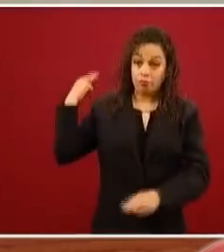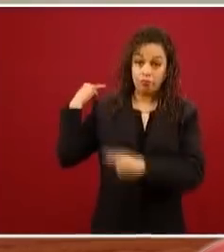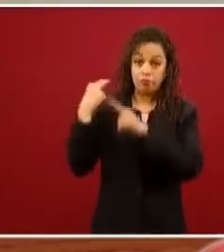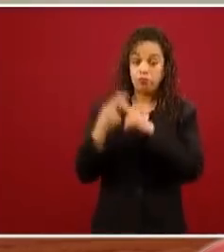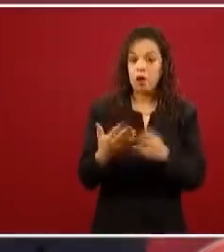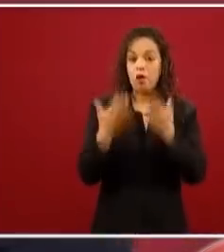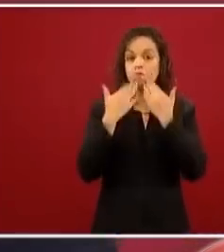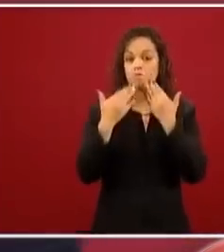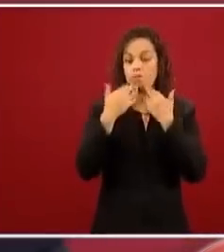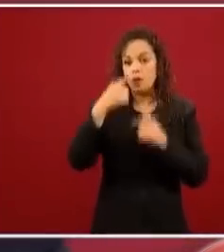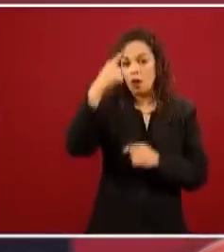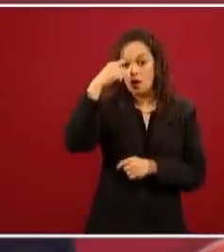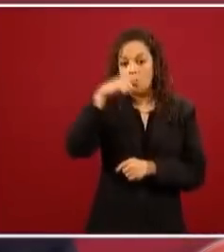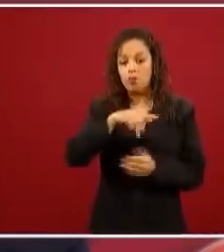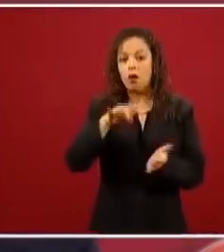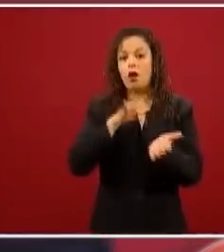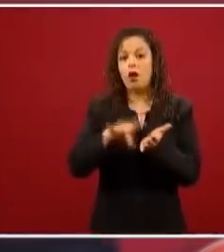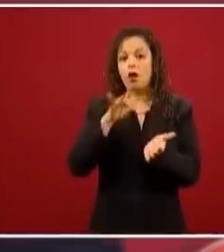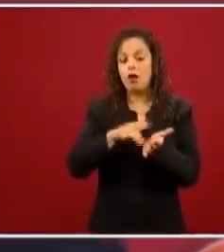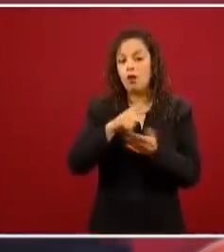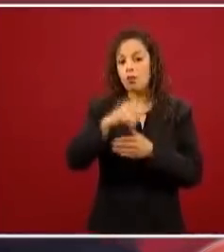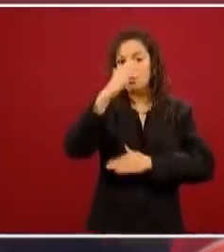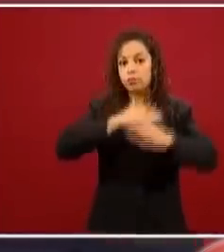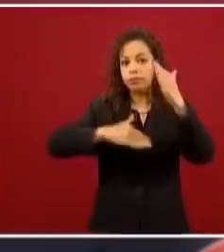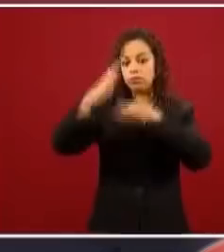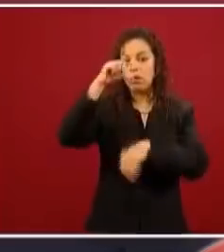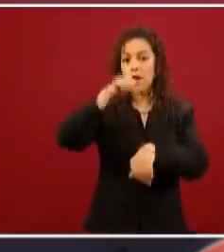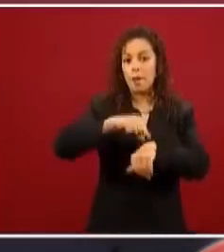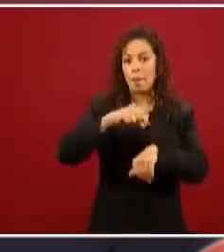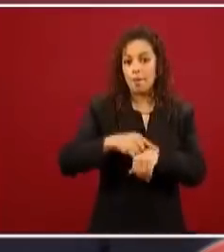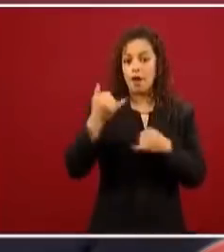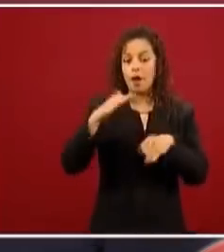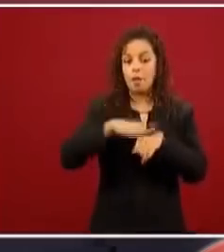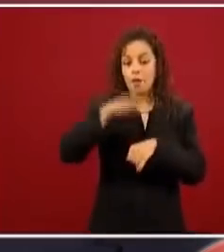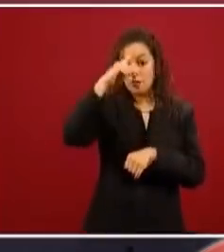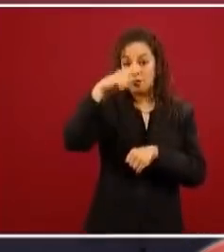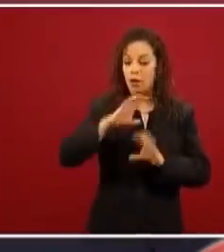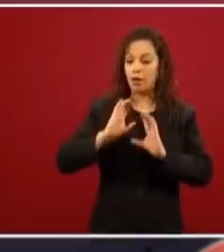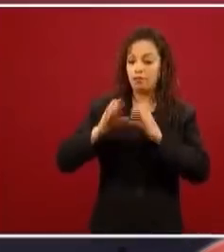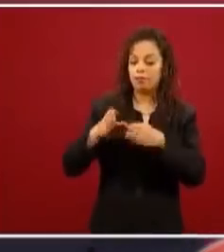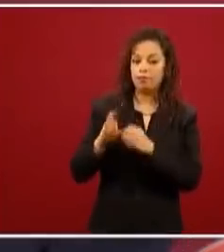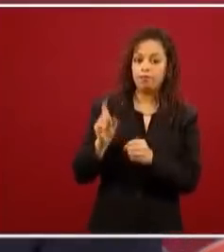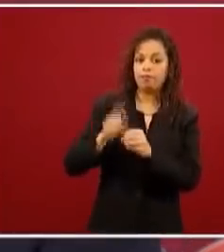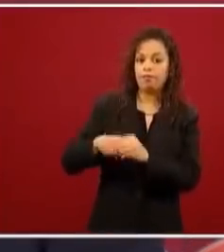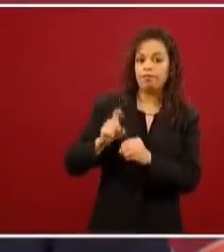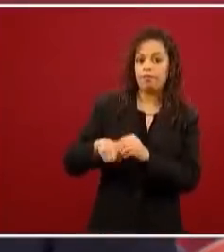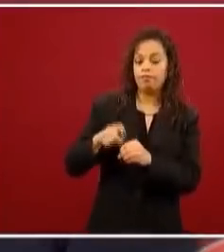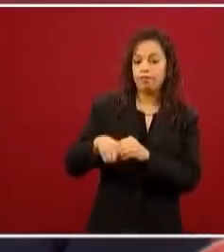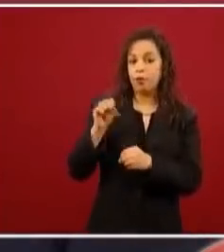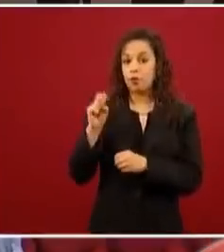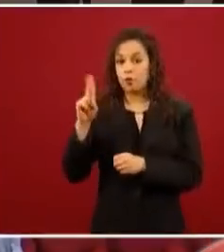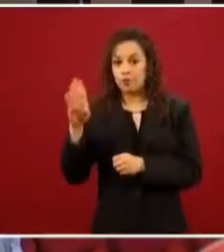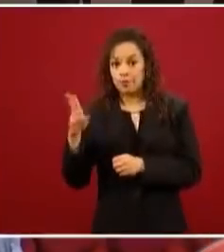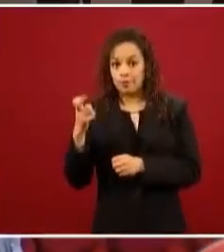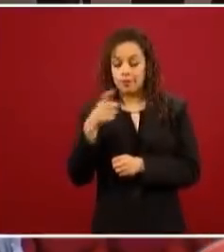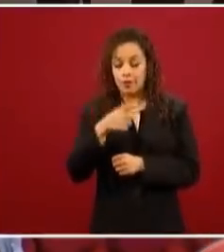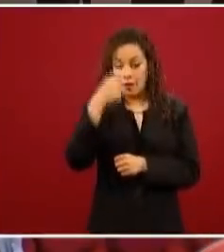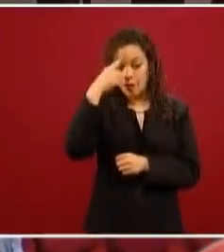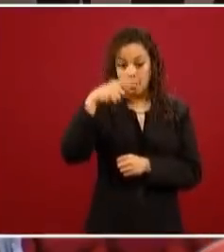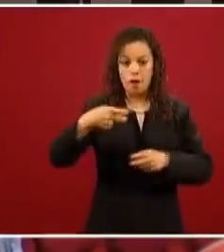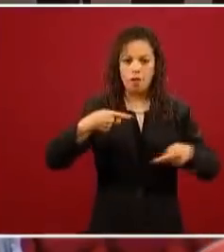de médicos, sobre todo en la parte de su contratación, porque en muchos casos pues el IMSS terminaba preparando médicos que terminaban